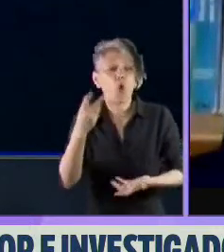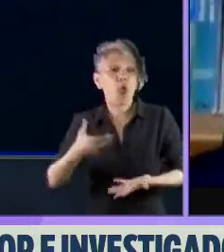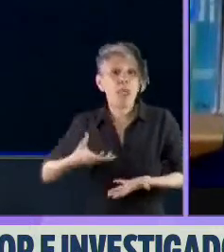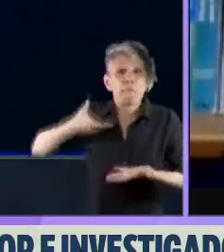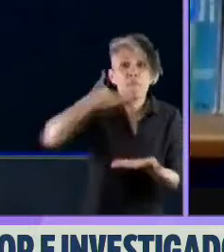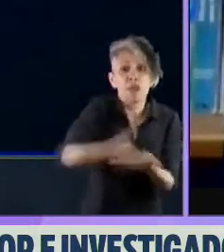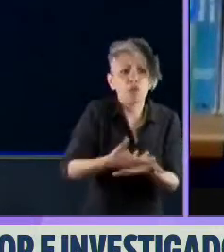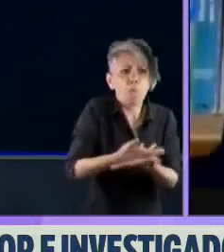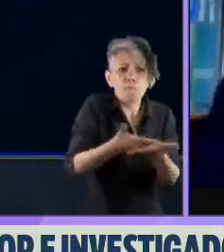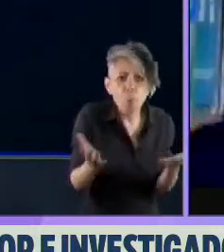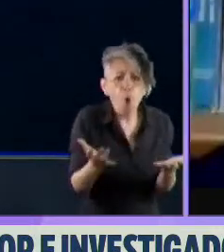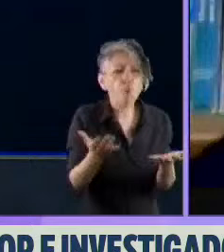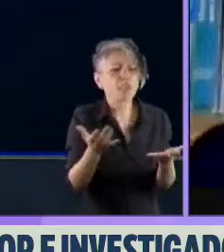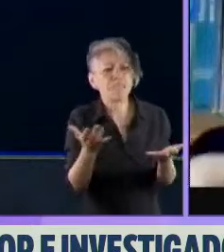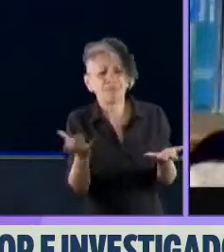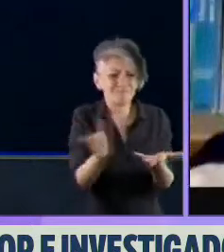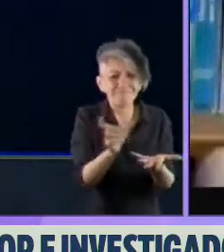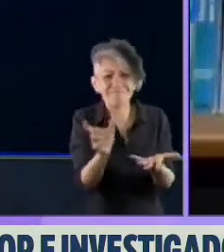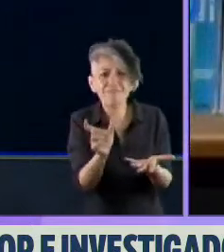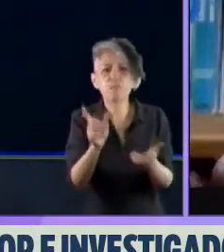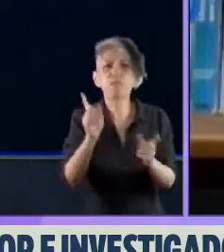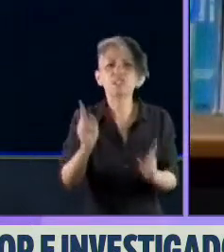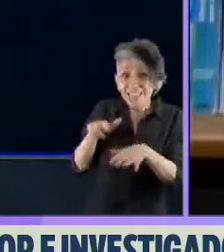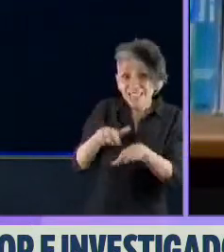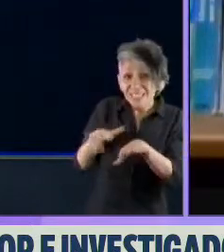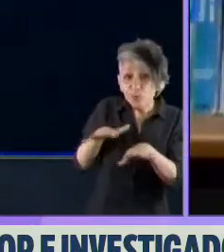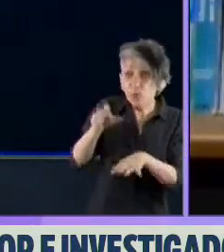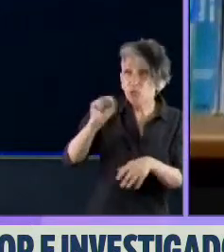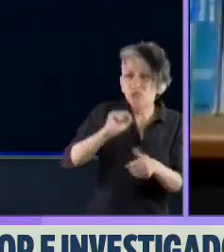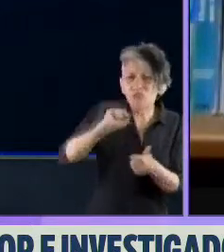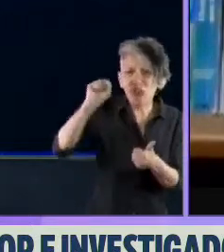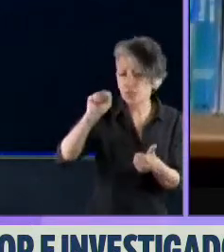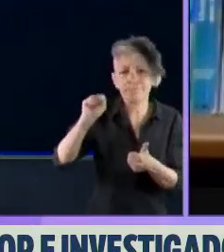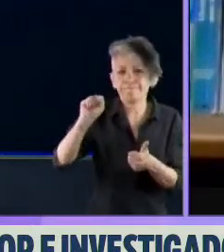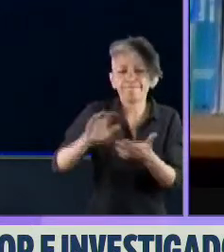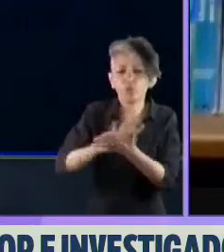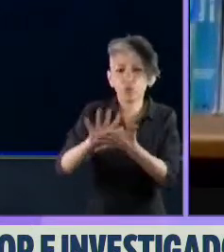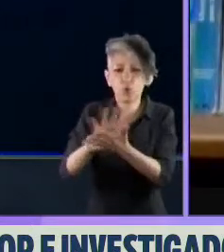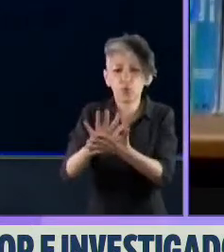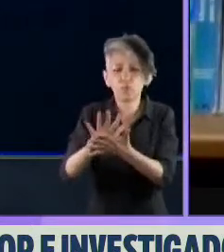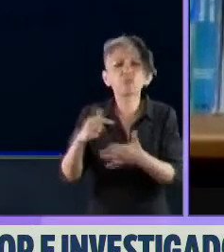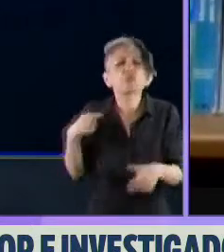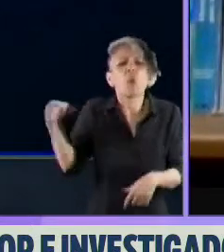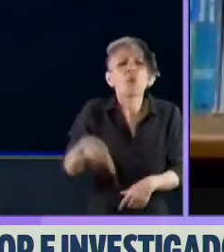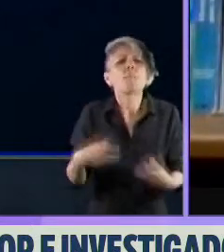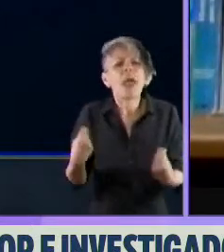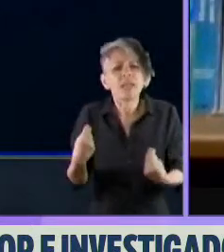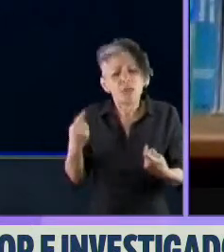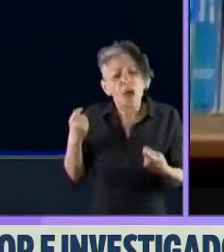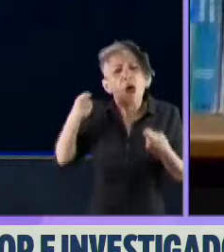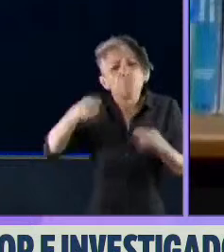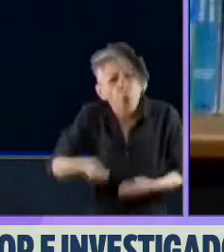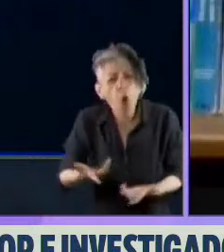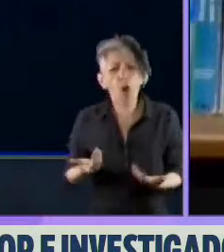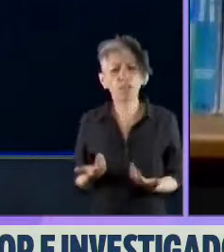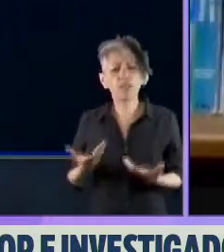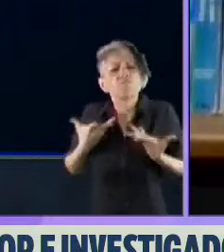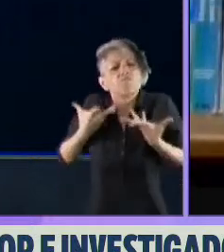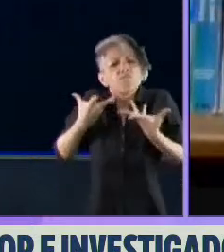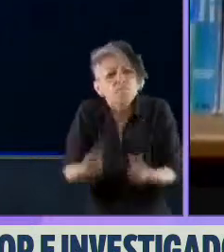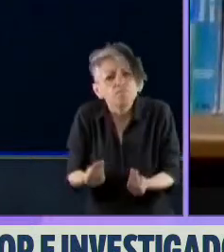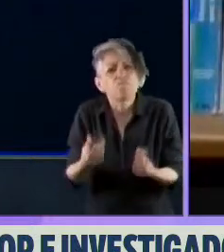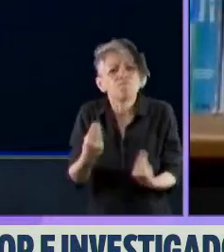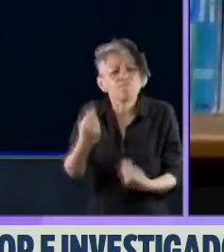que sea creíble, un equipo económico. Acá de vuelta se conoce poco de quién es el equipo, al menos